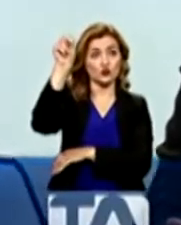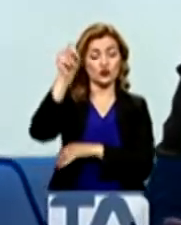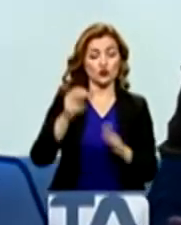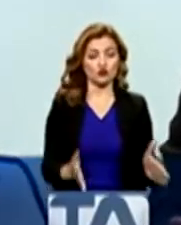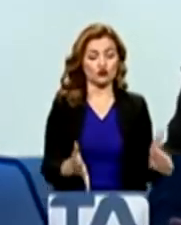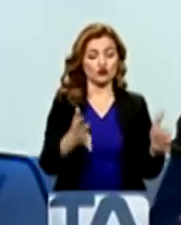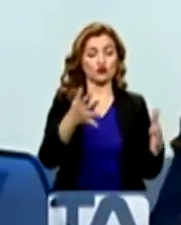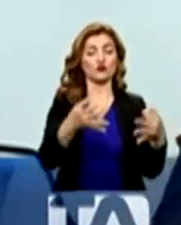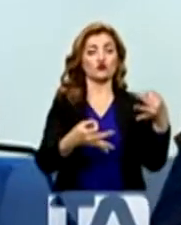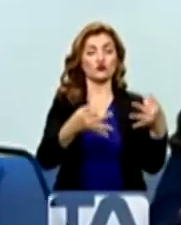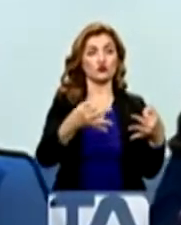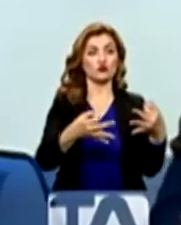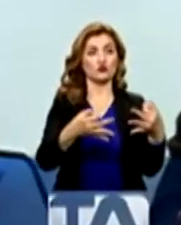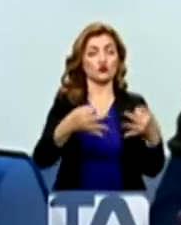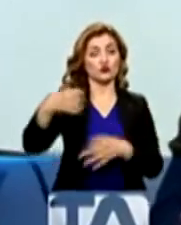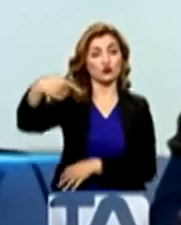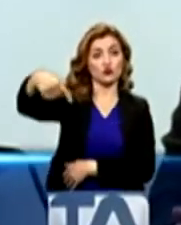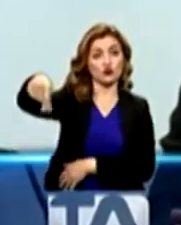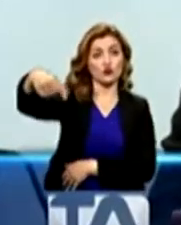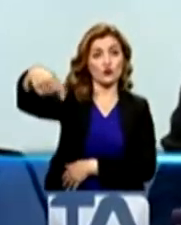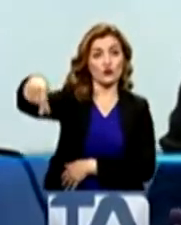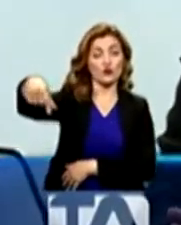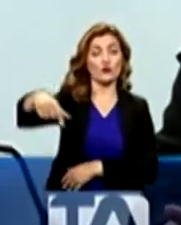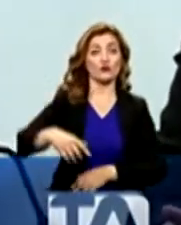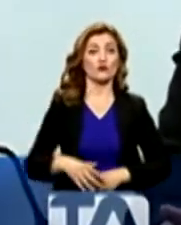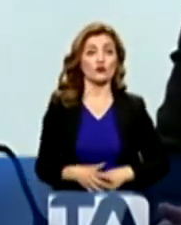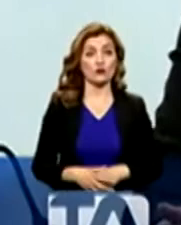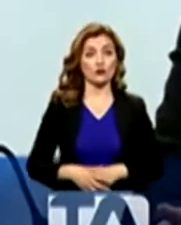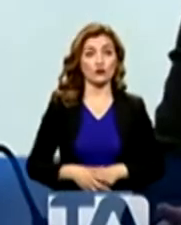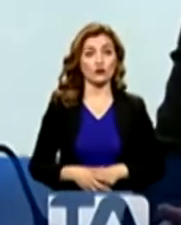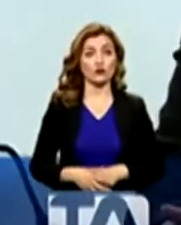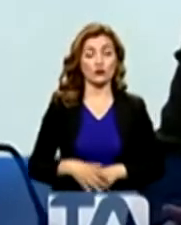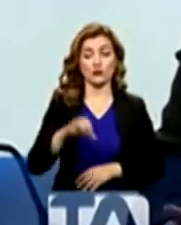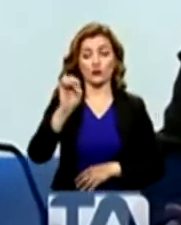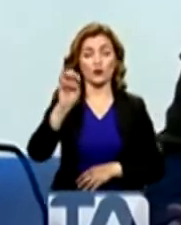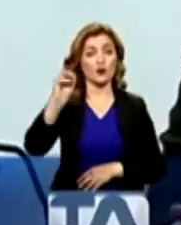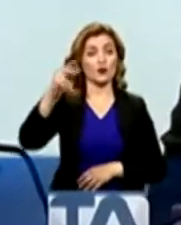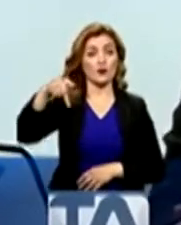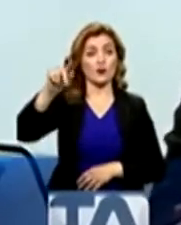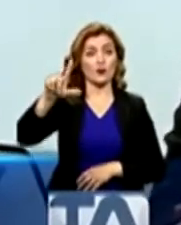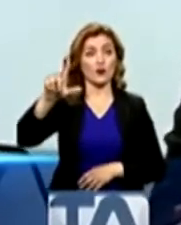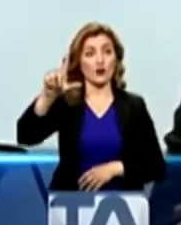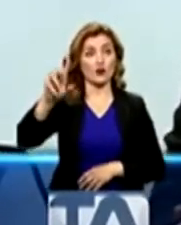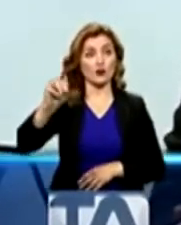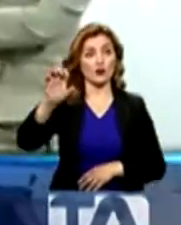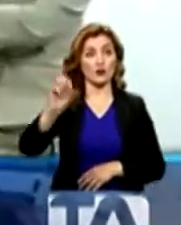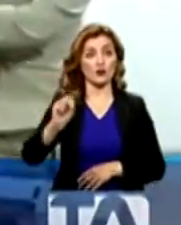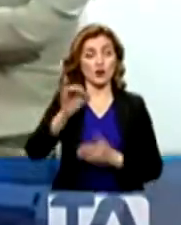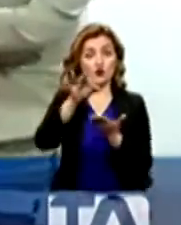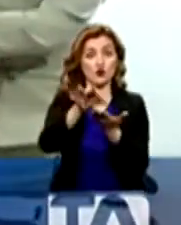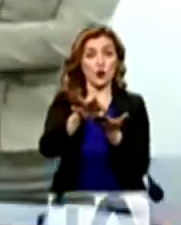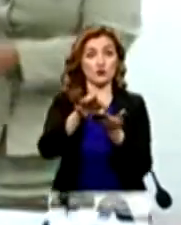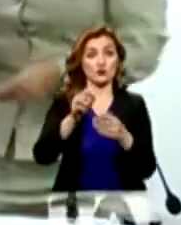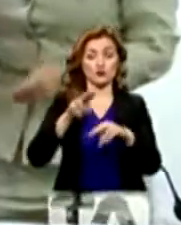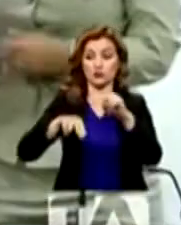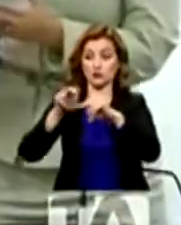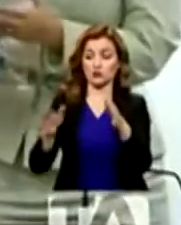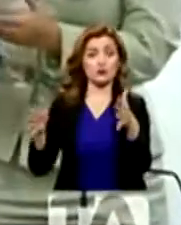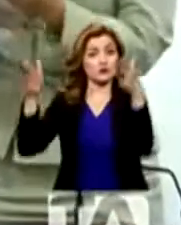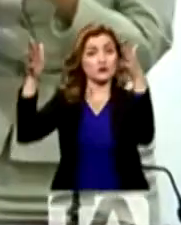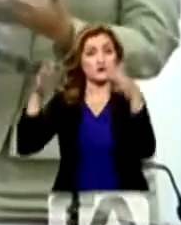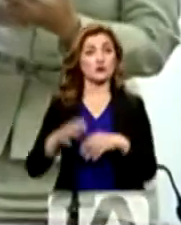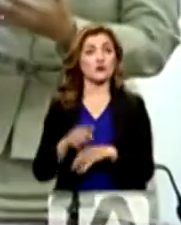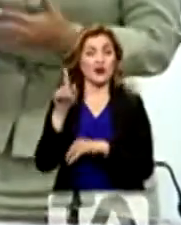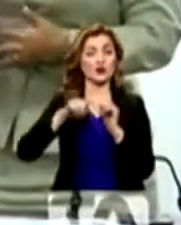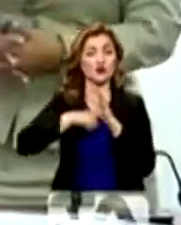Pichincha, Quitumbe, perdón, Complejo Judicial El Empalme y Complejo Judicial Durán. Y además que el Contralor